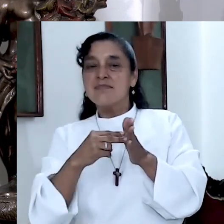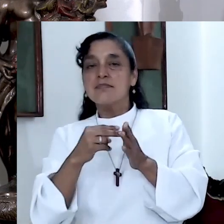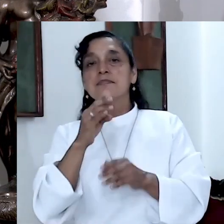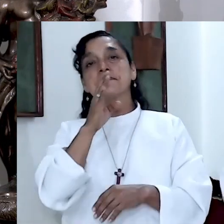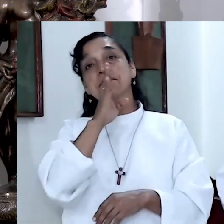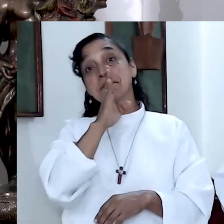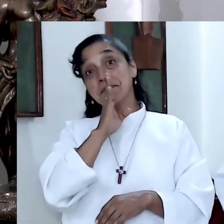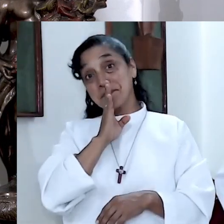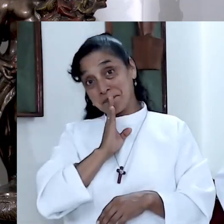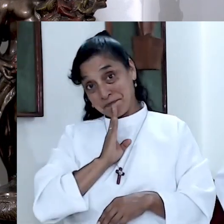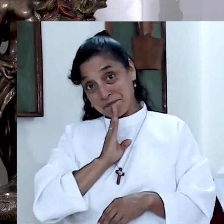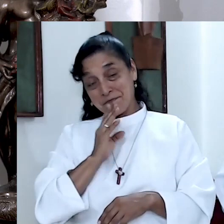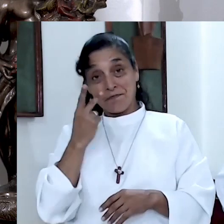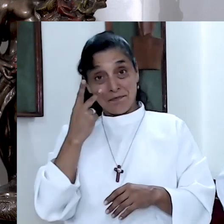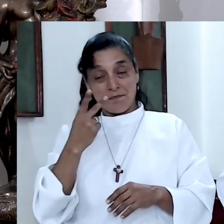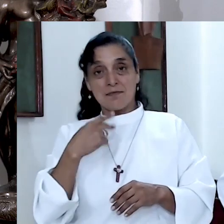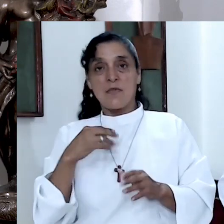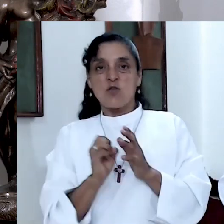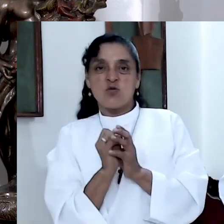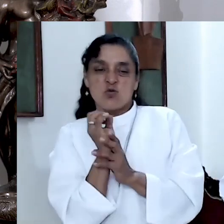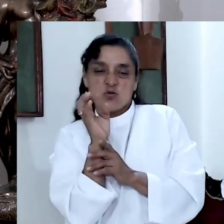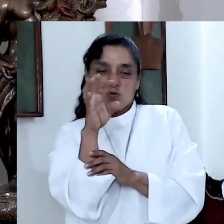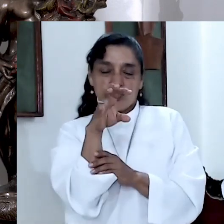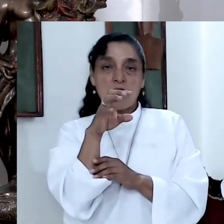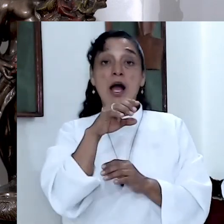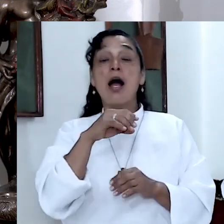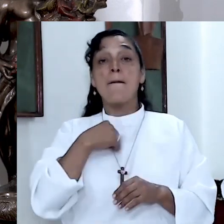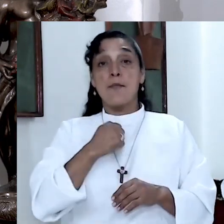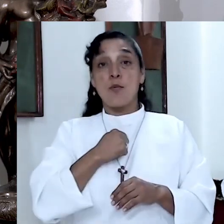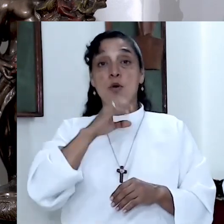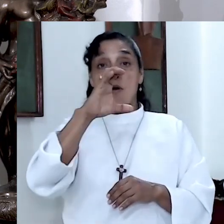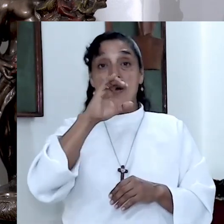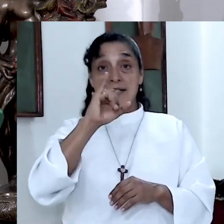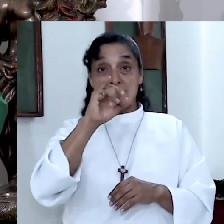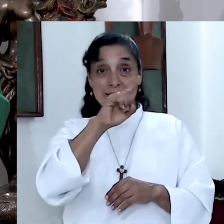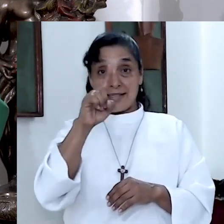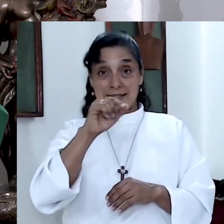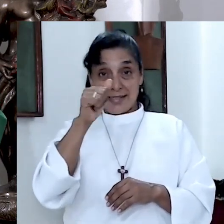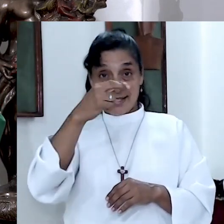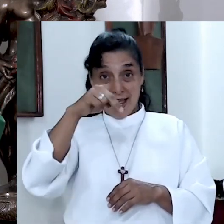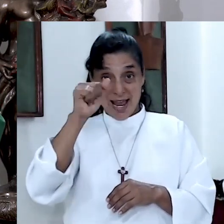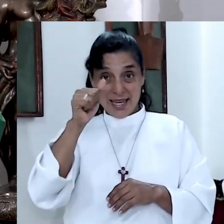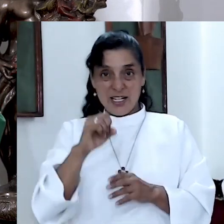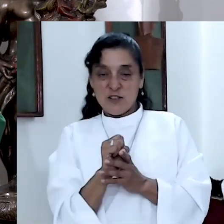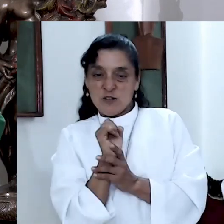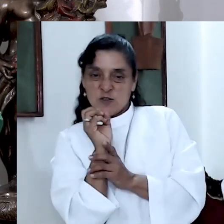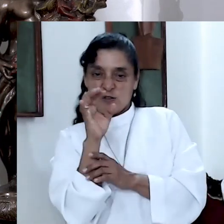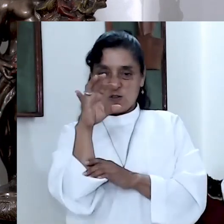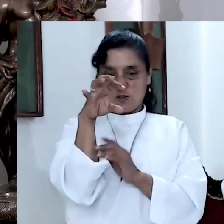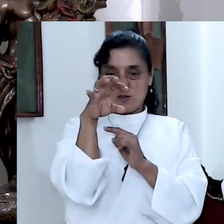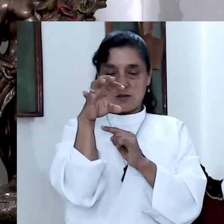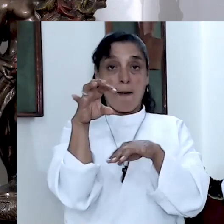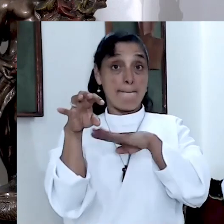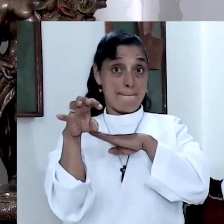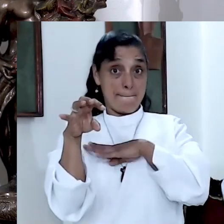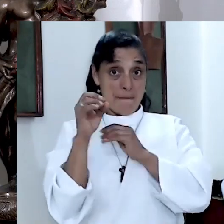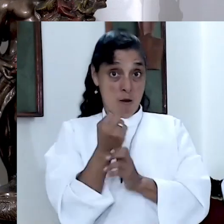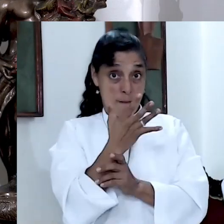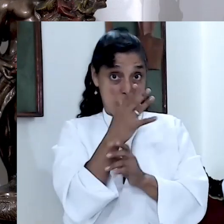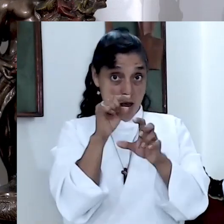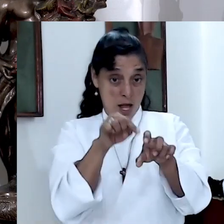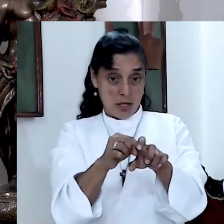tres momentos. Primero, durante la siembra, que se lo hace en la noche por un enemigo. Luego viene el momento